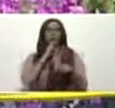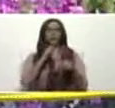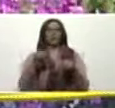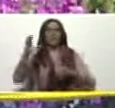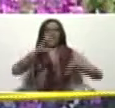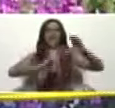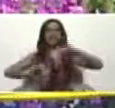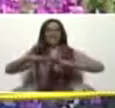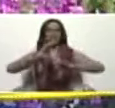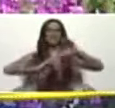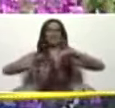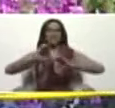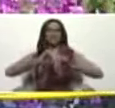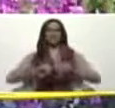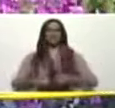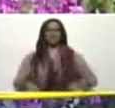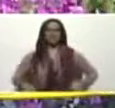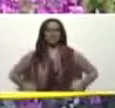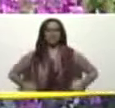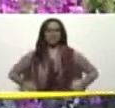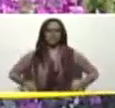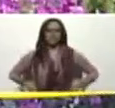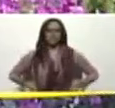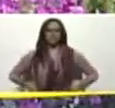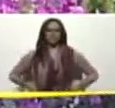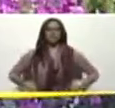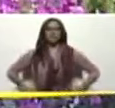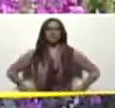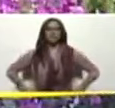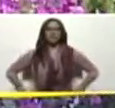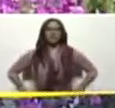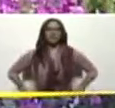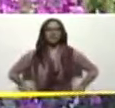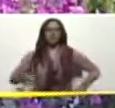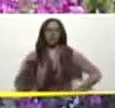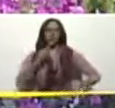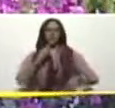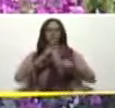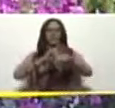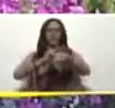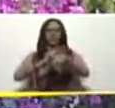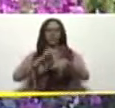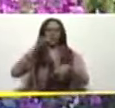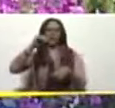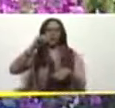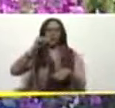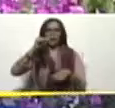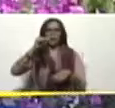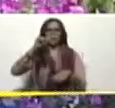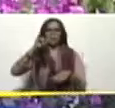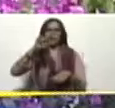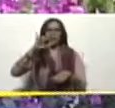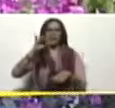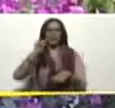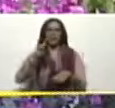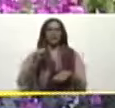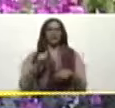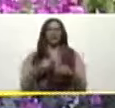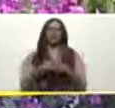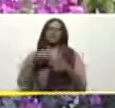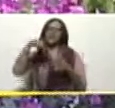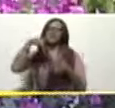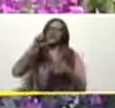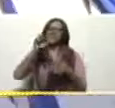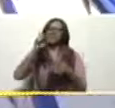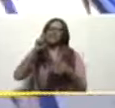las ciencias. Como dice la doctora María Ángela Petrizzo. ¿Ese Petrizzo viene